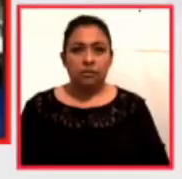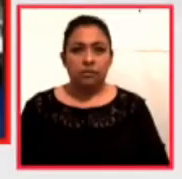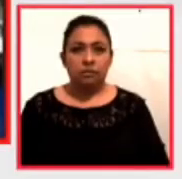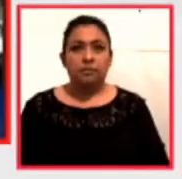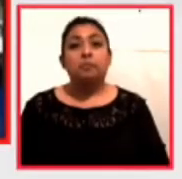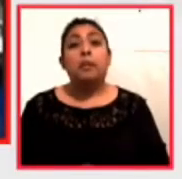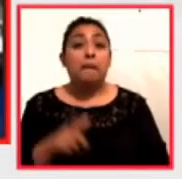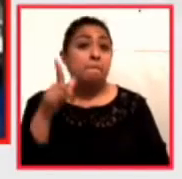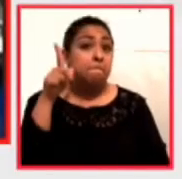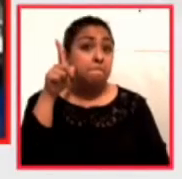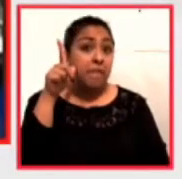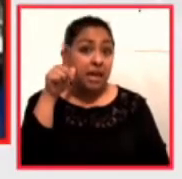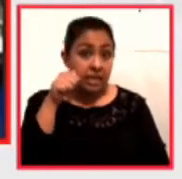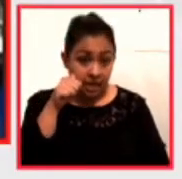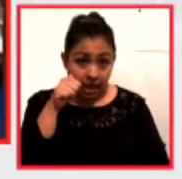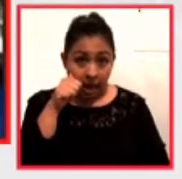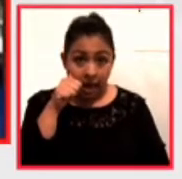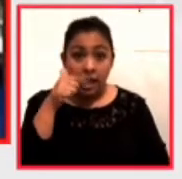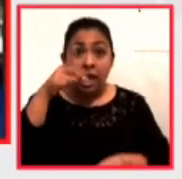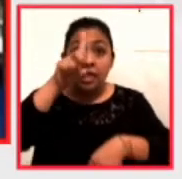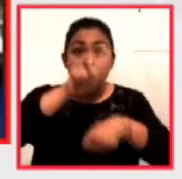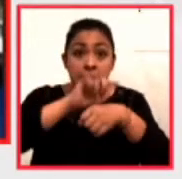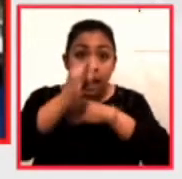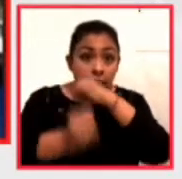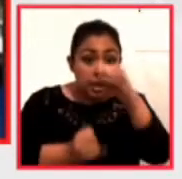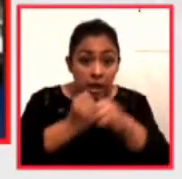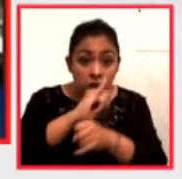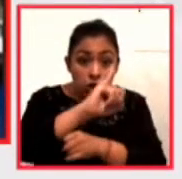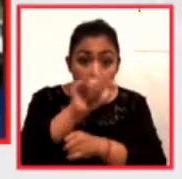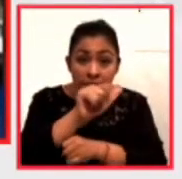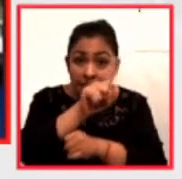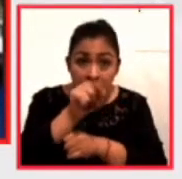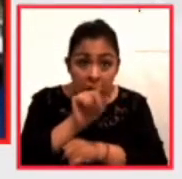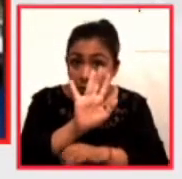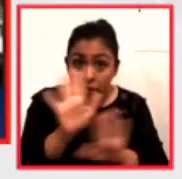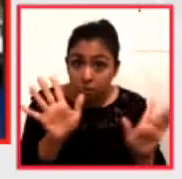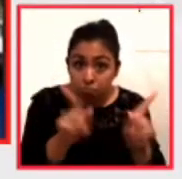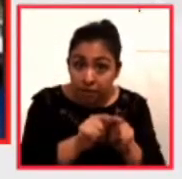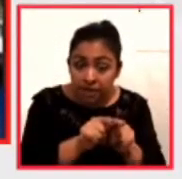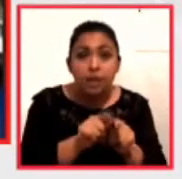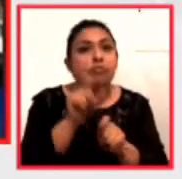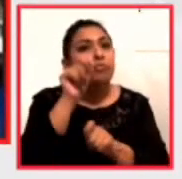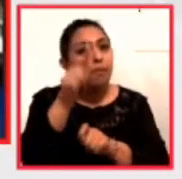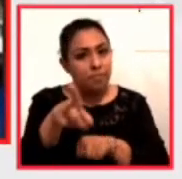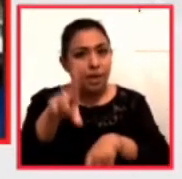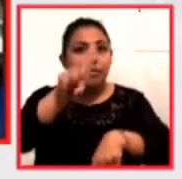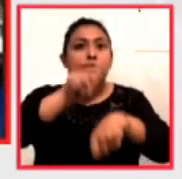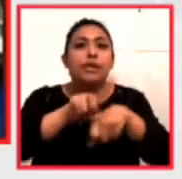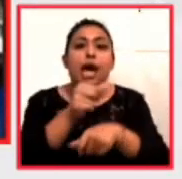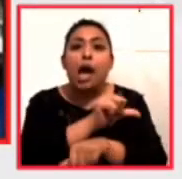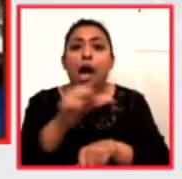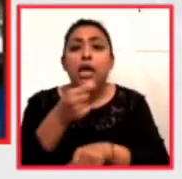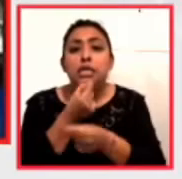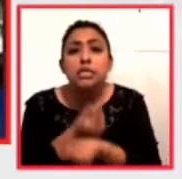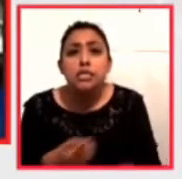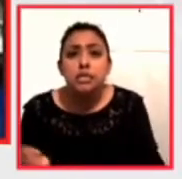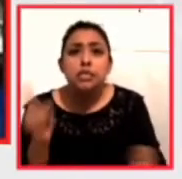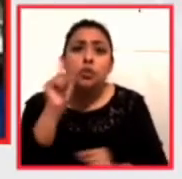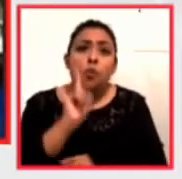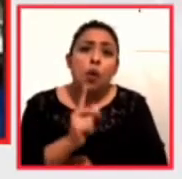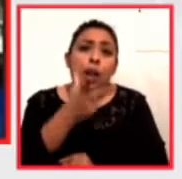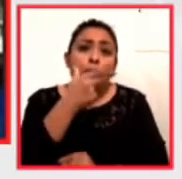Bueno, y mañana no solo se celebra el Día Internacional del Jazz, sino también celebramos la infancia, todos los niños y las niñas de México y el